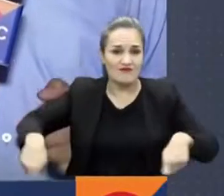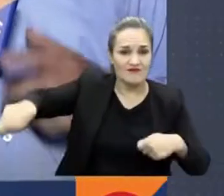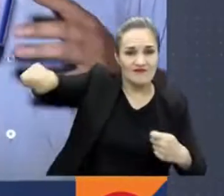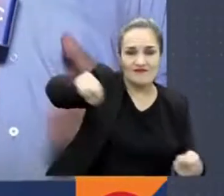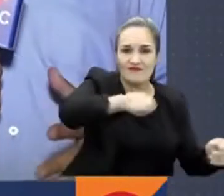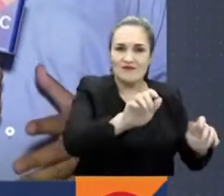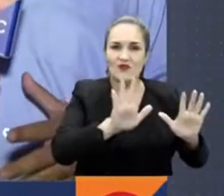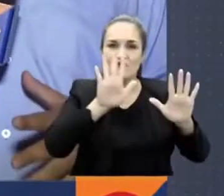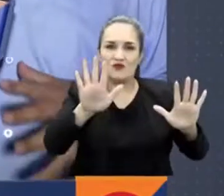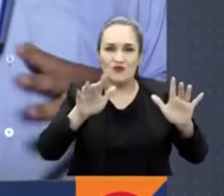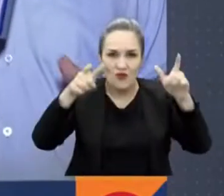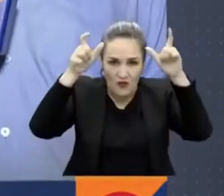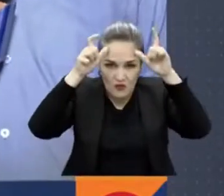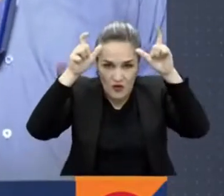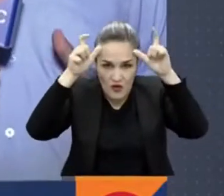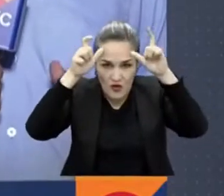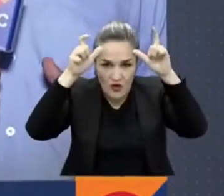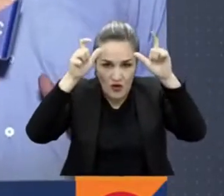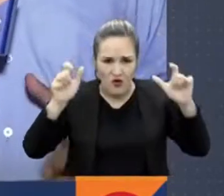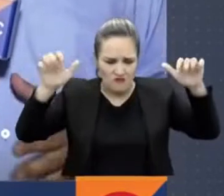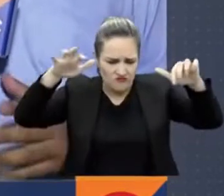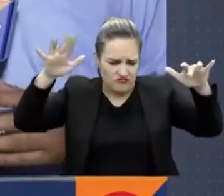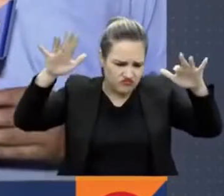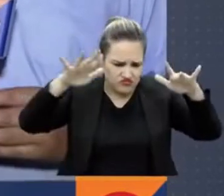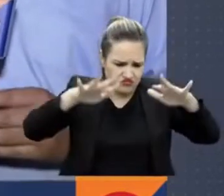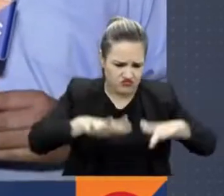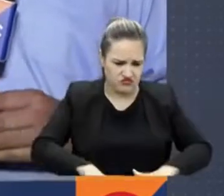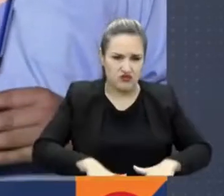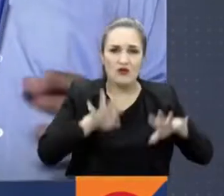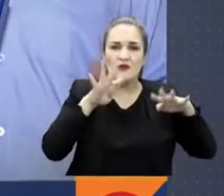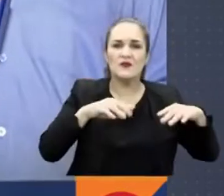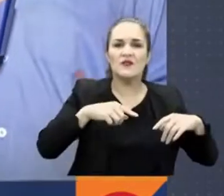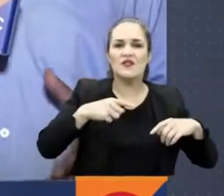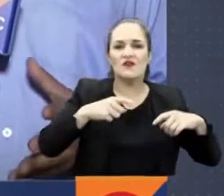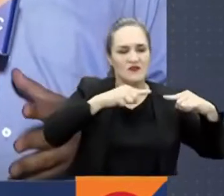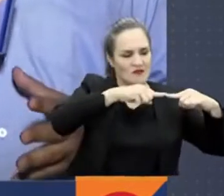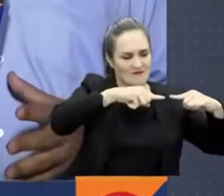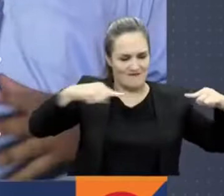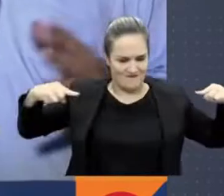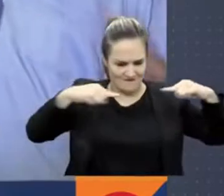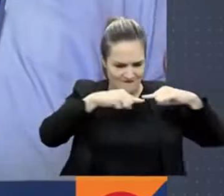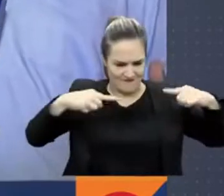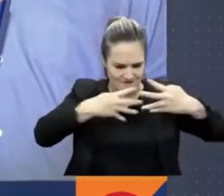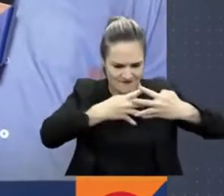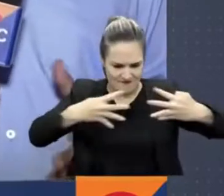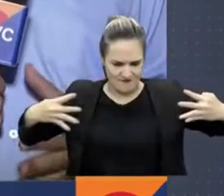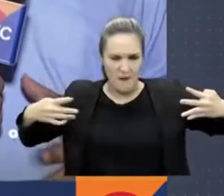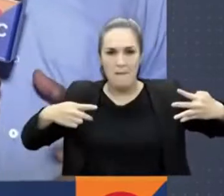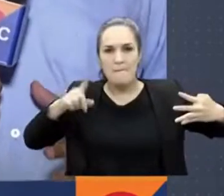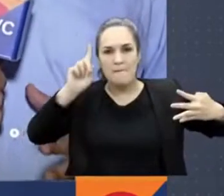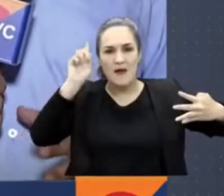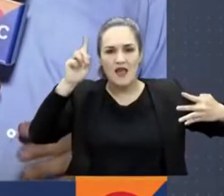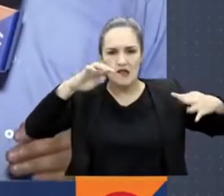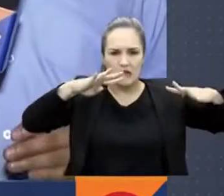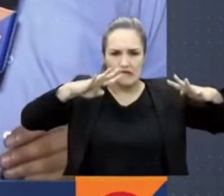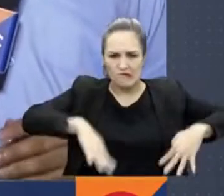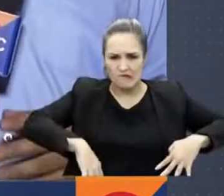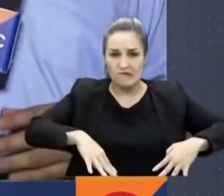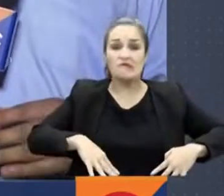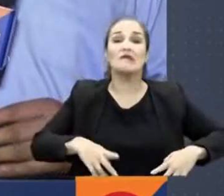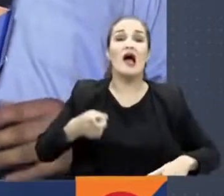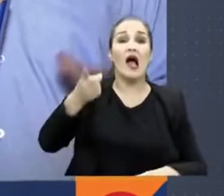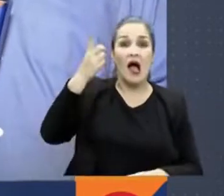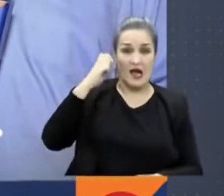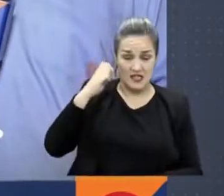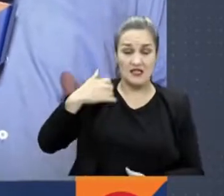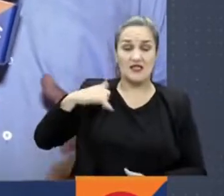corraleja, se han caído. La estructura de guado se ha venido al piso y ha sido lamentable. Ya ayer se han presentado varios heridos en la